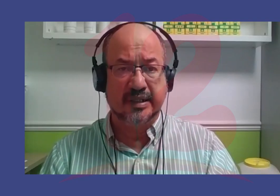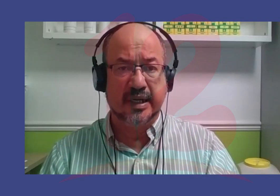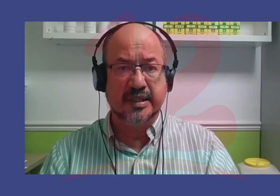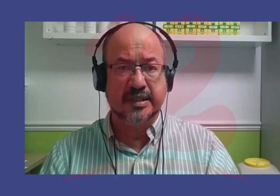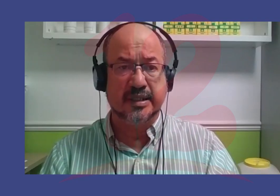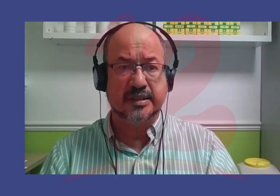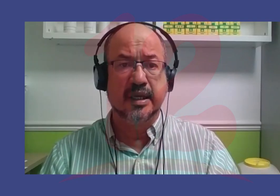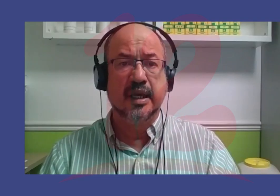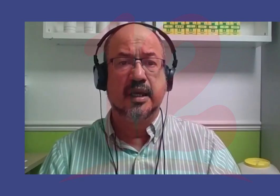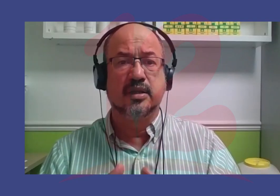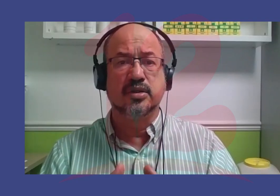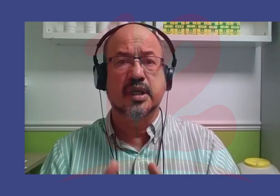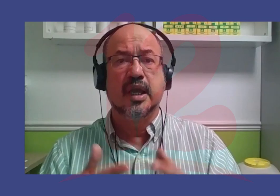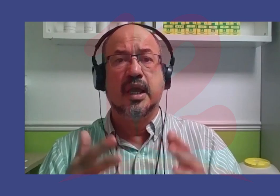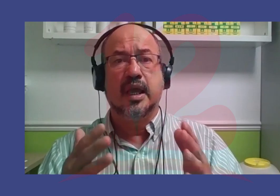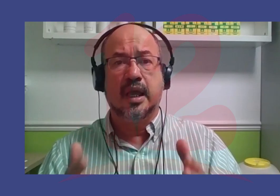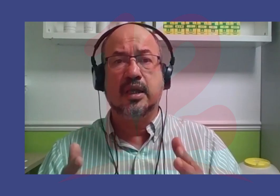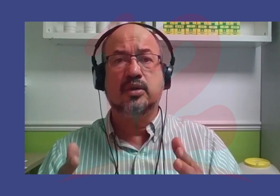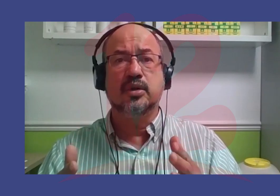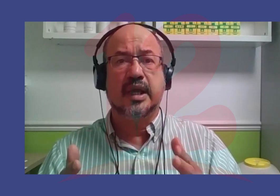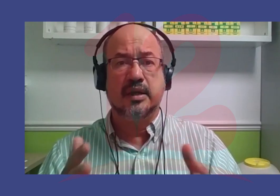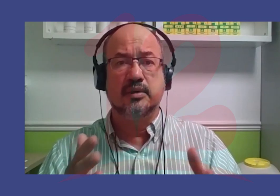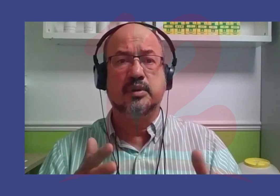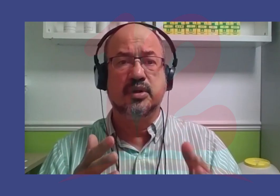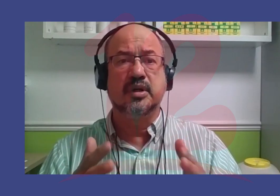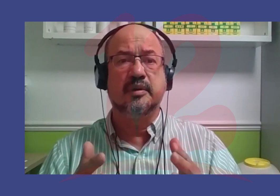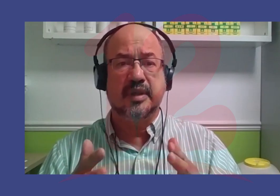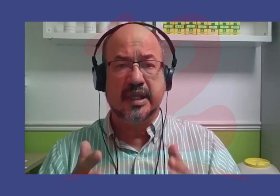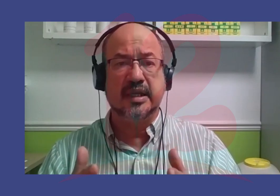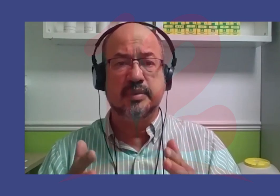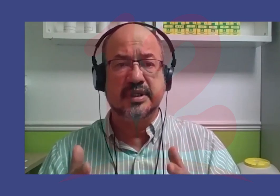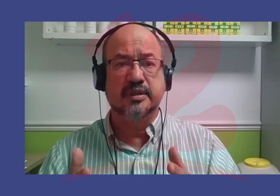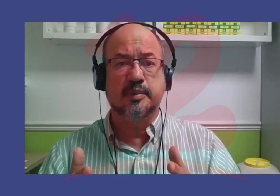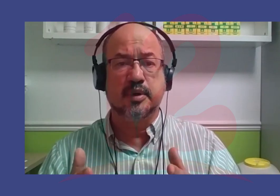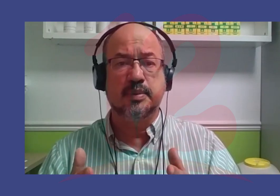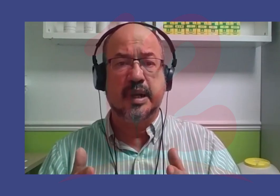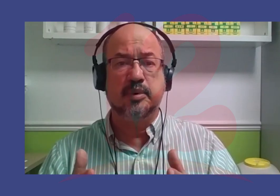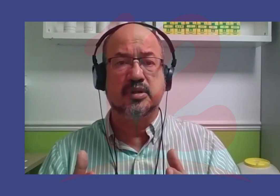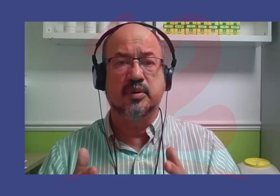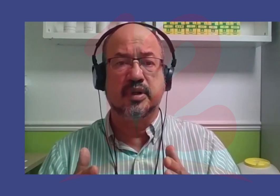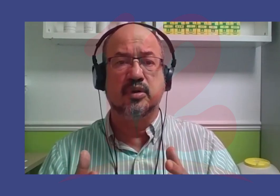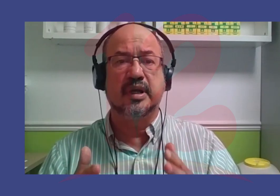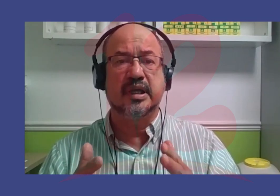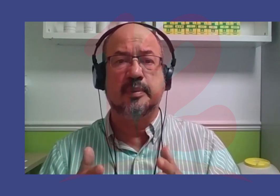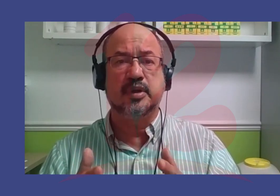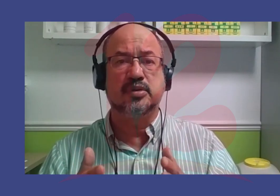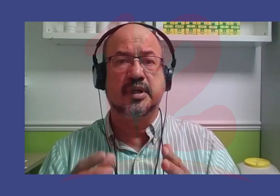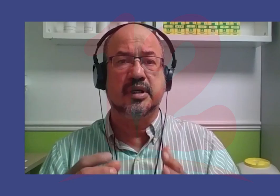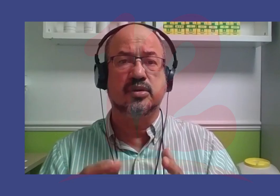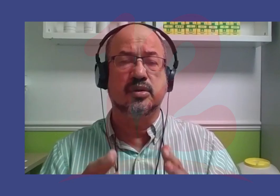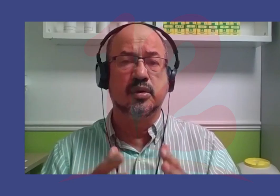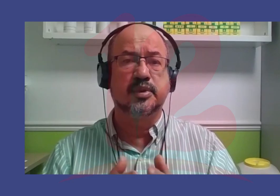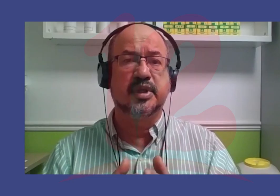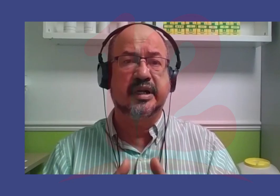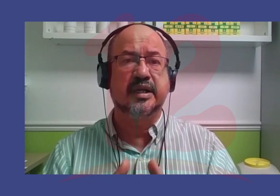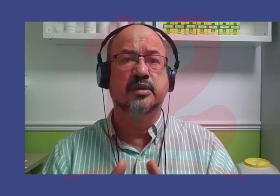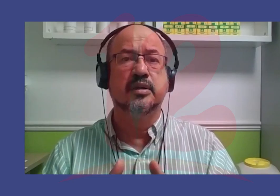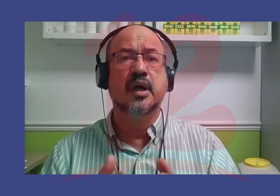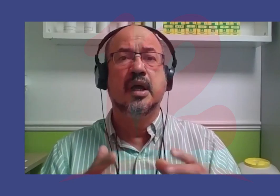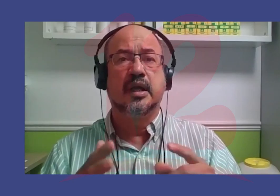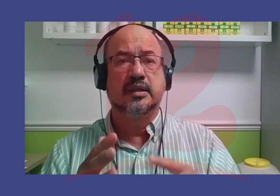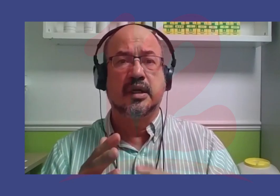mayor afectación, particularmente en los países ya aquí como en Europa y donde se hacen estudios, se ha bajado el grupo de